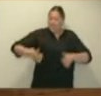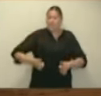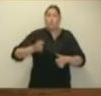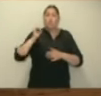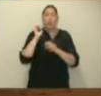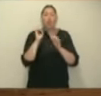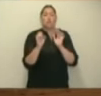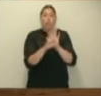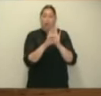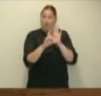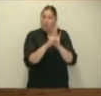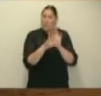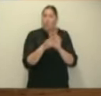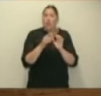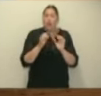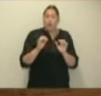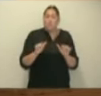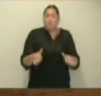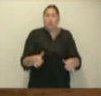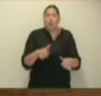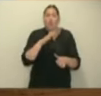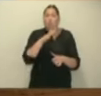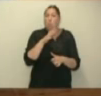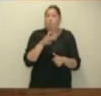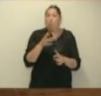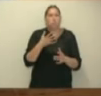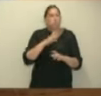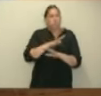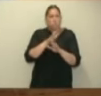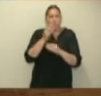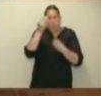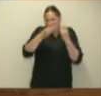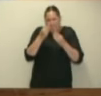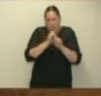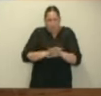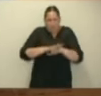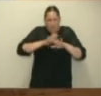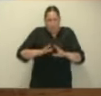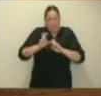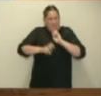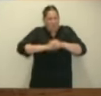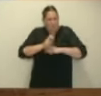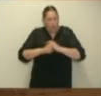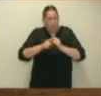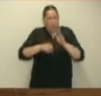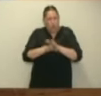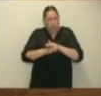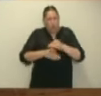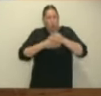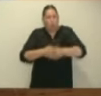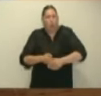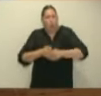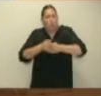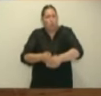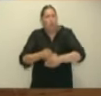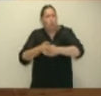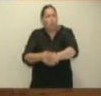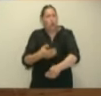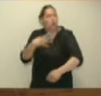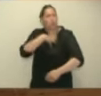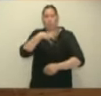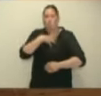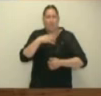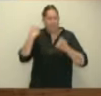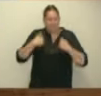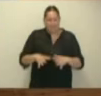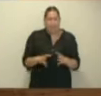precisamente porque estábamos convencidos de que esta reforma no podía ser demorada por más tiempo. Y saben que